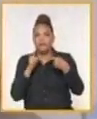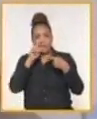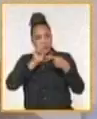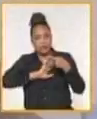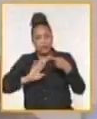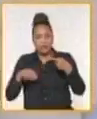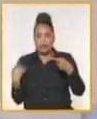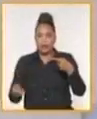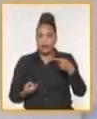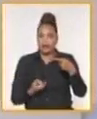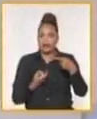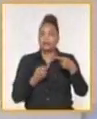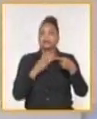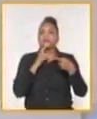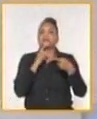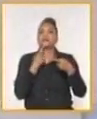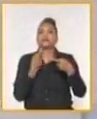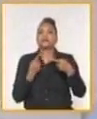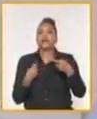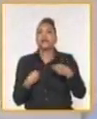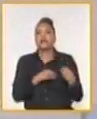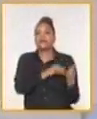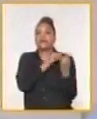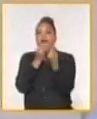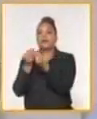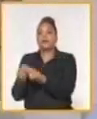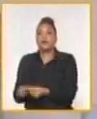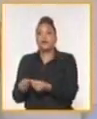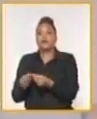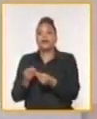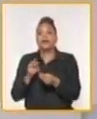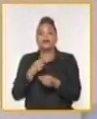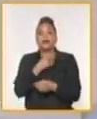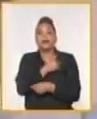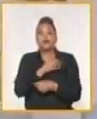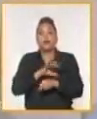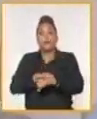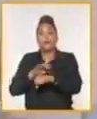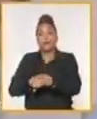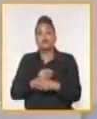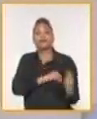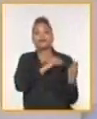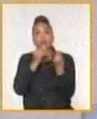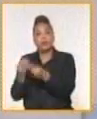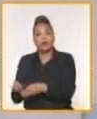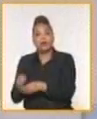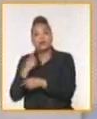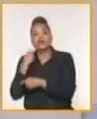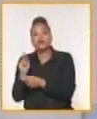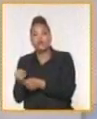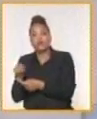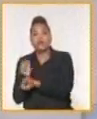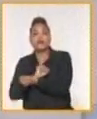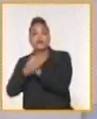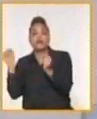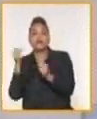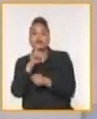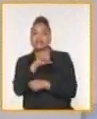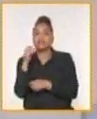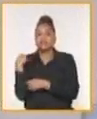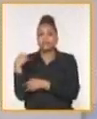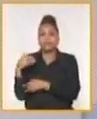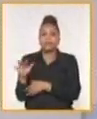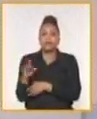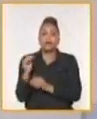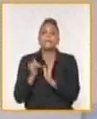guerra, devolución. Hamas le entrega a los prisioneros y ellos liberarán a cientos de los